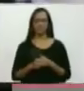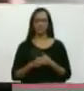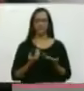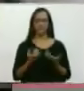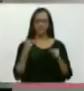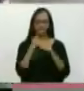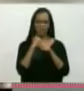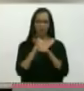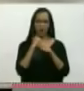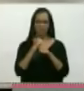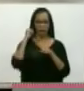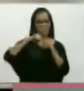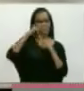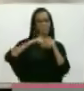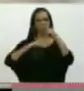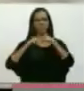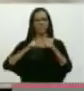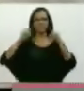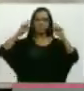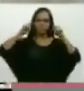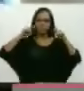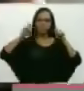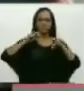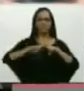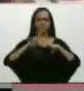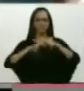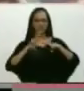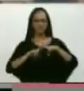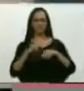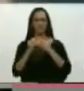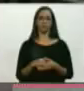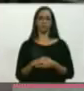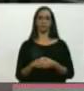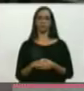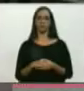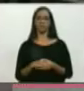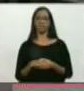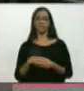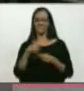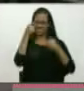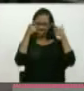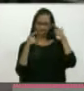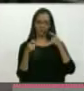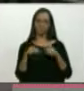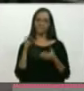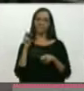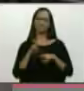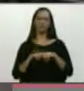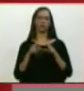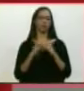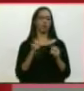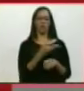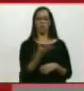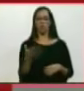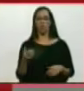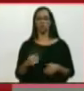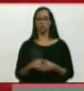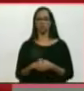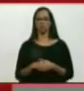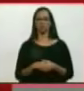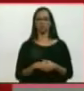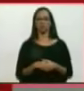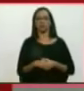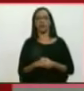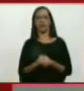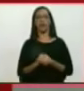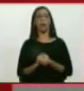boxeo. Y estamos enseñando a los niños aquí de boxeo. Y bueno, se atentó a todo el mundo, se le llegaba a todos. A todos.